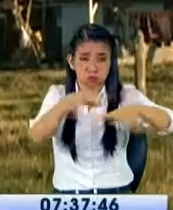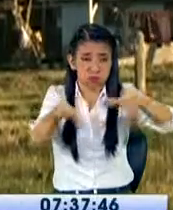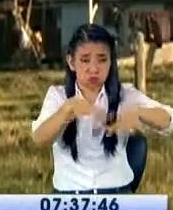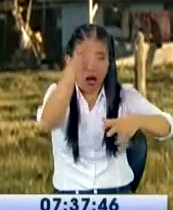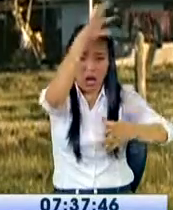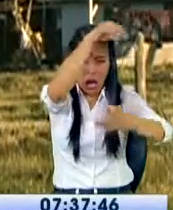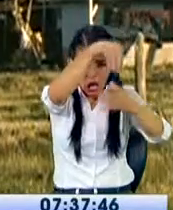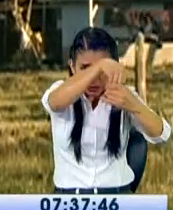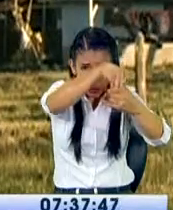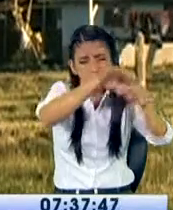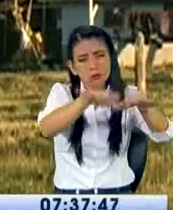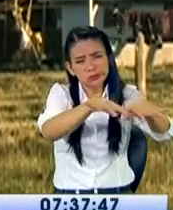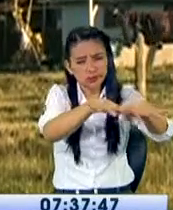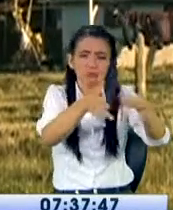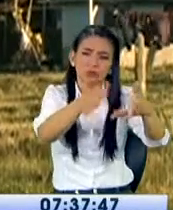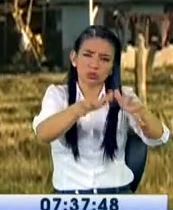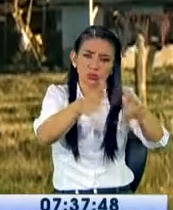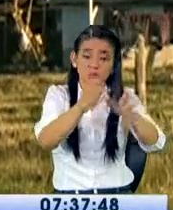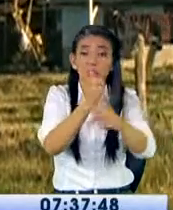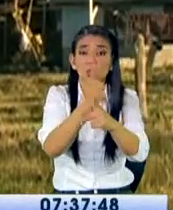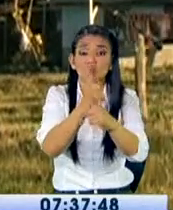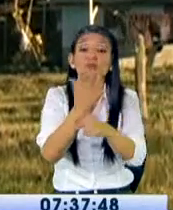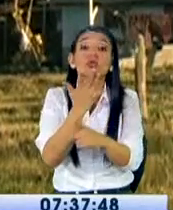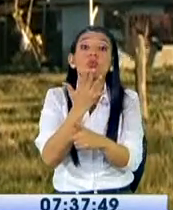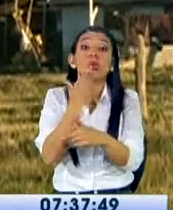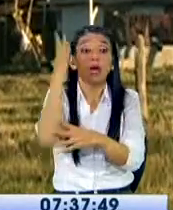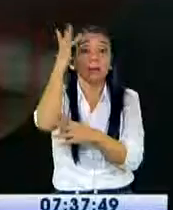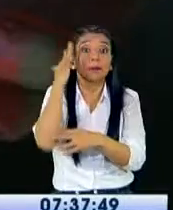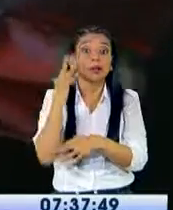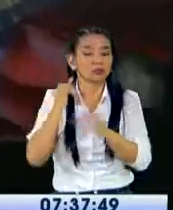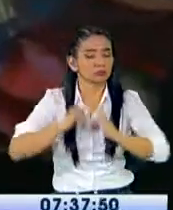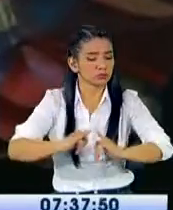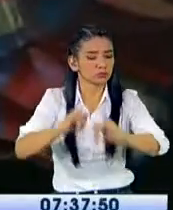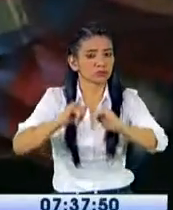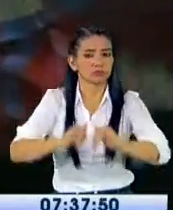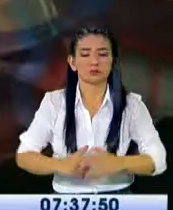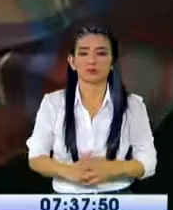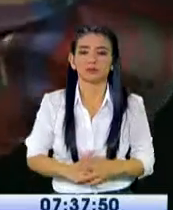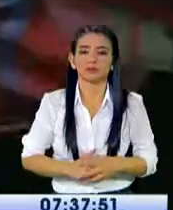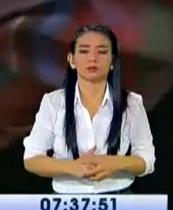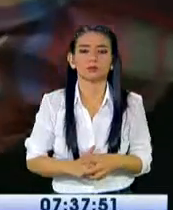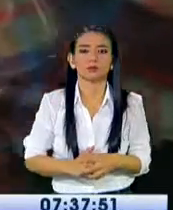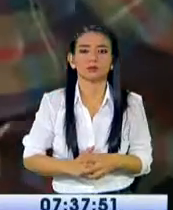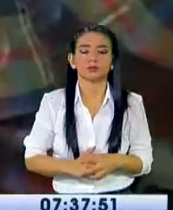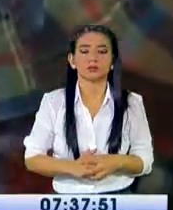y superficial moderada, por lo que la alerta amarilla permanece, informó Cristina Herrera.